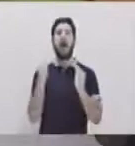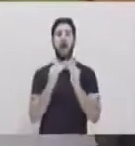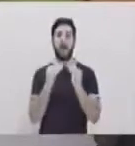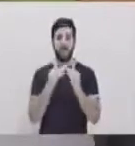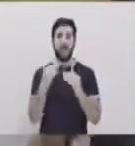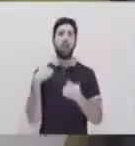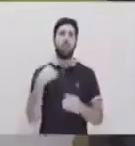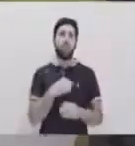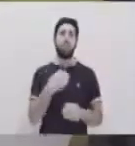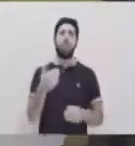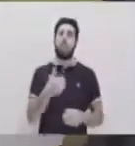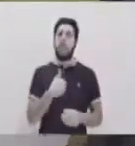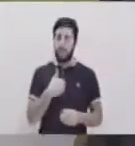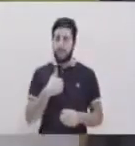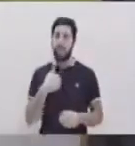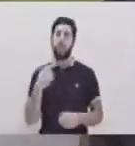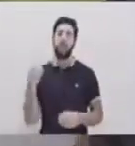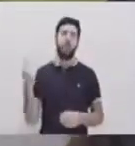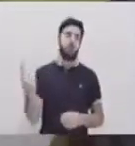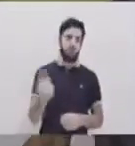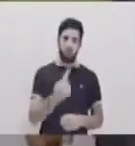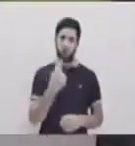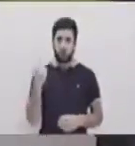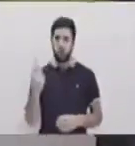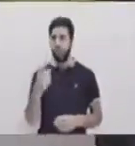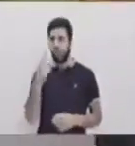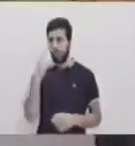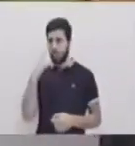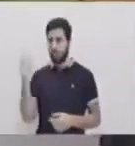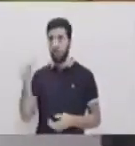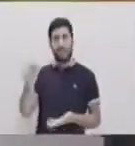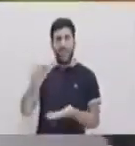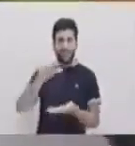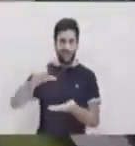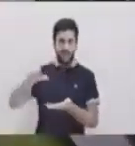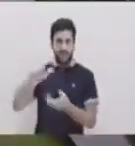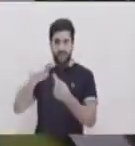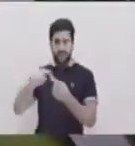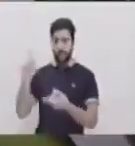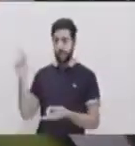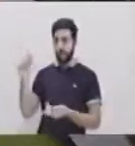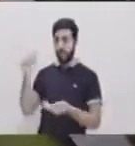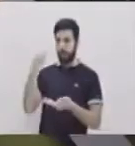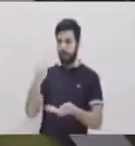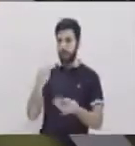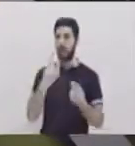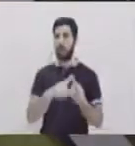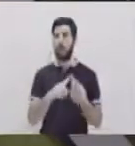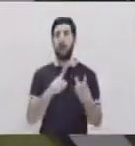anteriormente, en casa los tenemos todos. Aceite, tenemos aceite en casa,